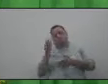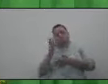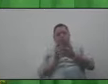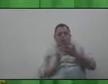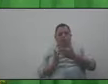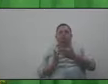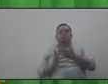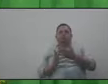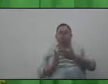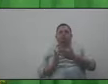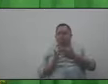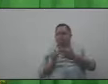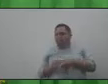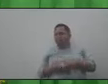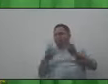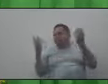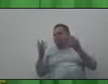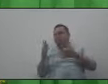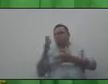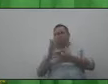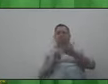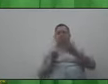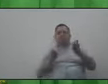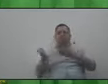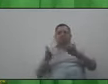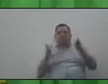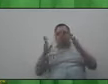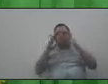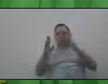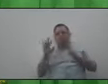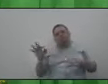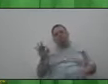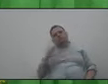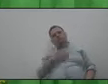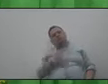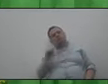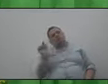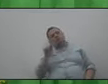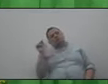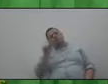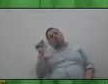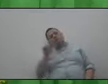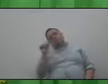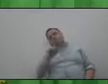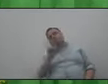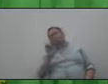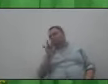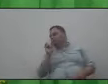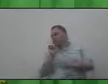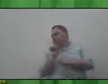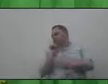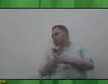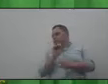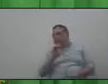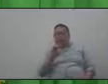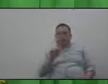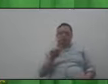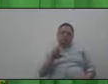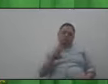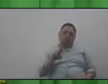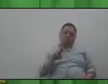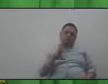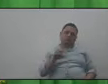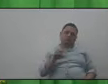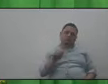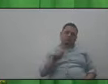que prestaba de servicio, y aquellos que siempre han despotricado y con diatriba se refieren y